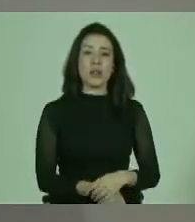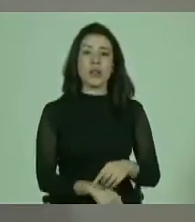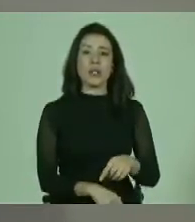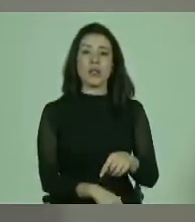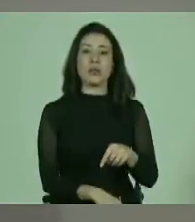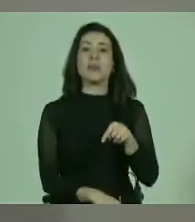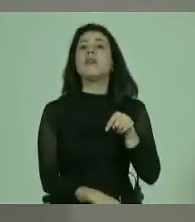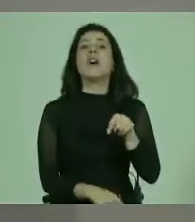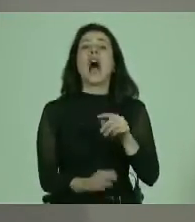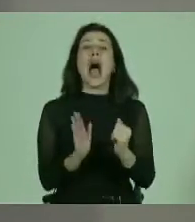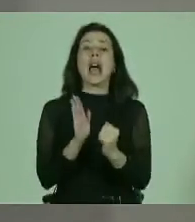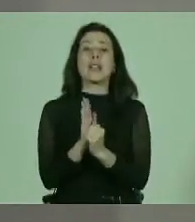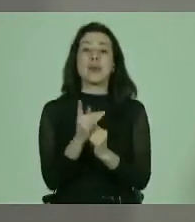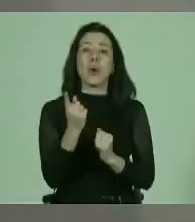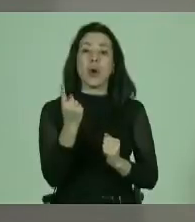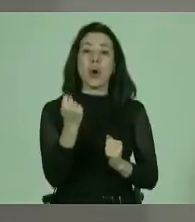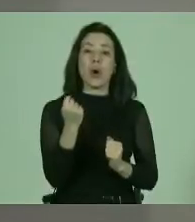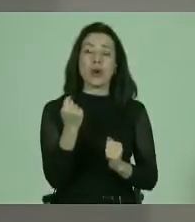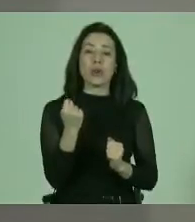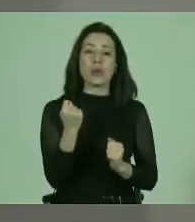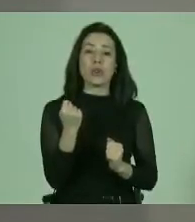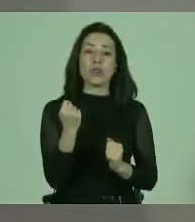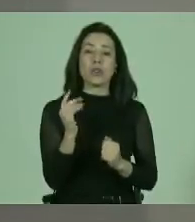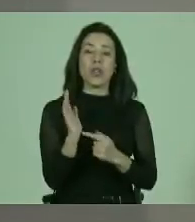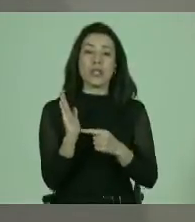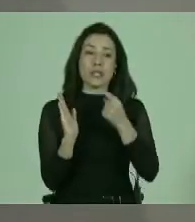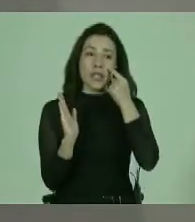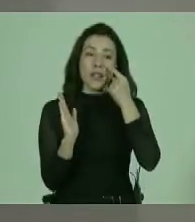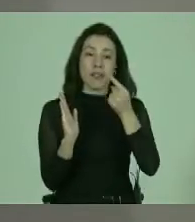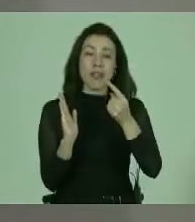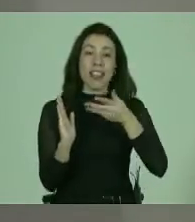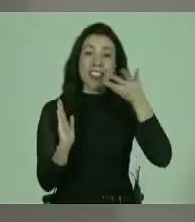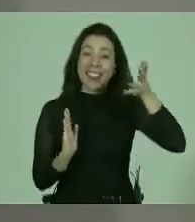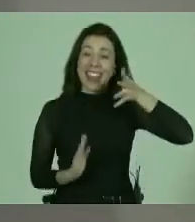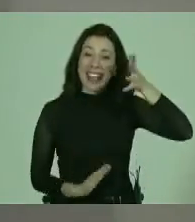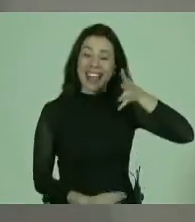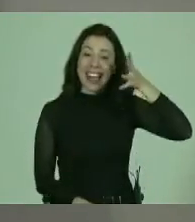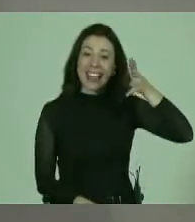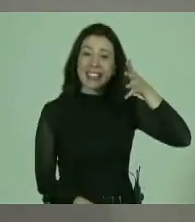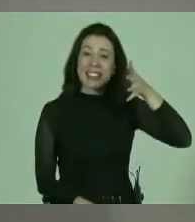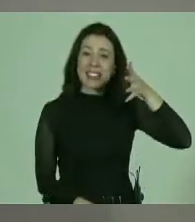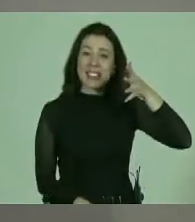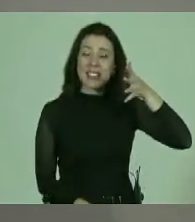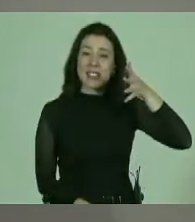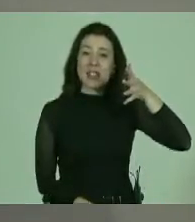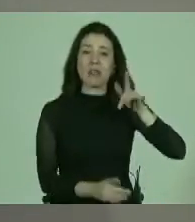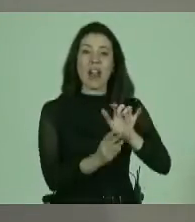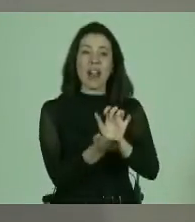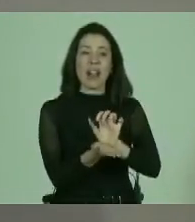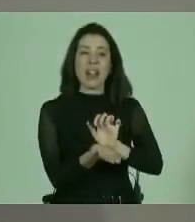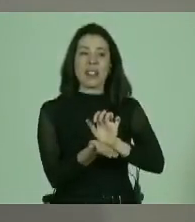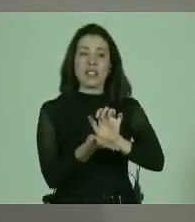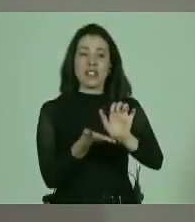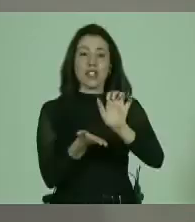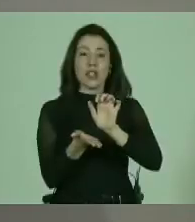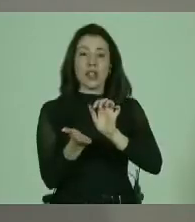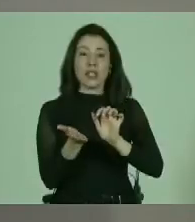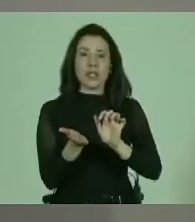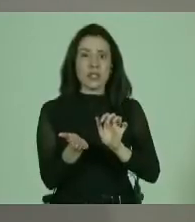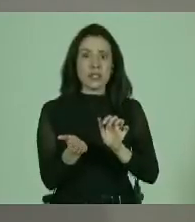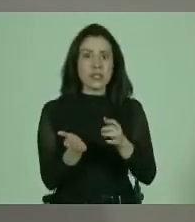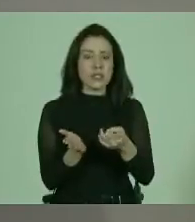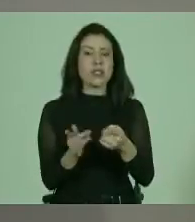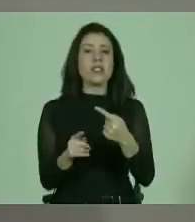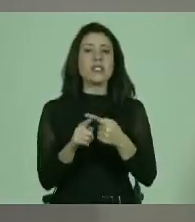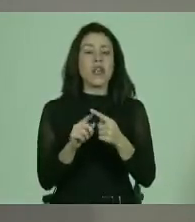el artículo 11 es un artículo que prevé en la declaración un rechazo a la discriminación si es el